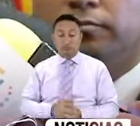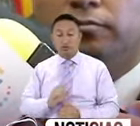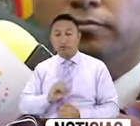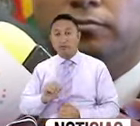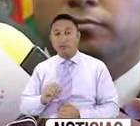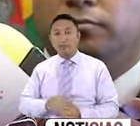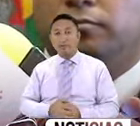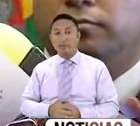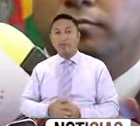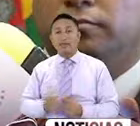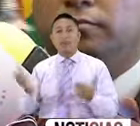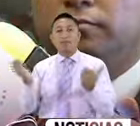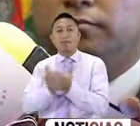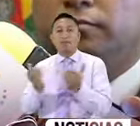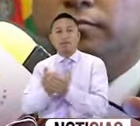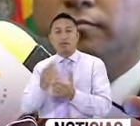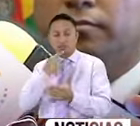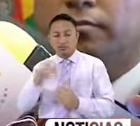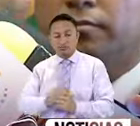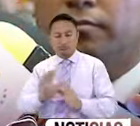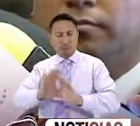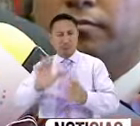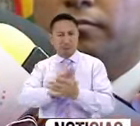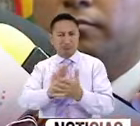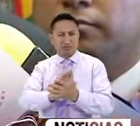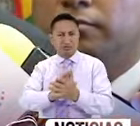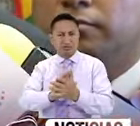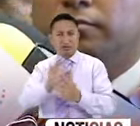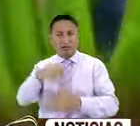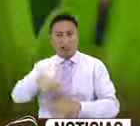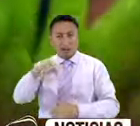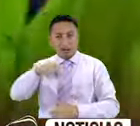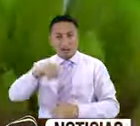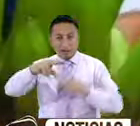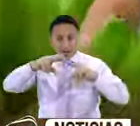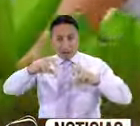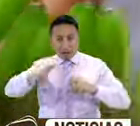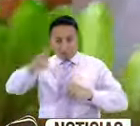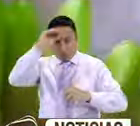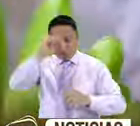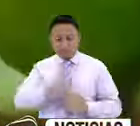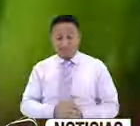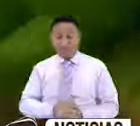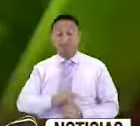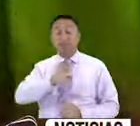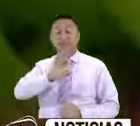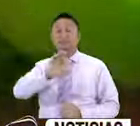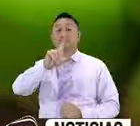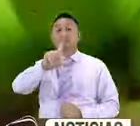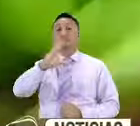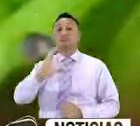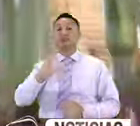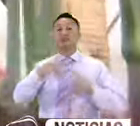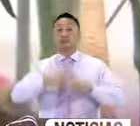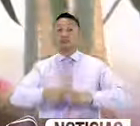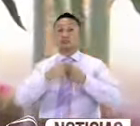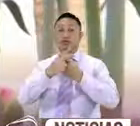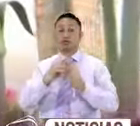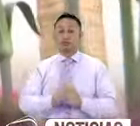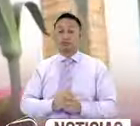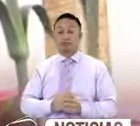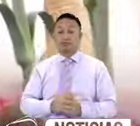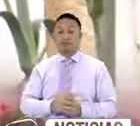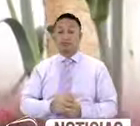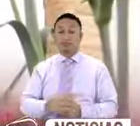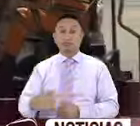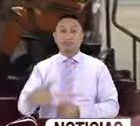que se hablan. Eso no es así. Hay que estar bien informado. El Tratado de Libre Comercio entrará en vigencia a partir de su ratificación